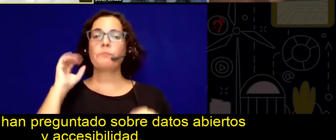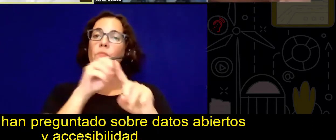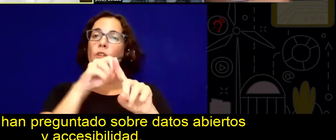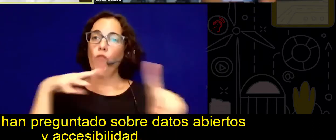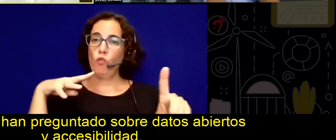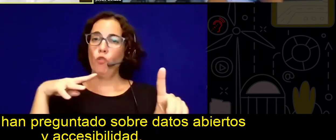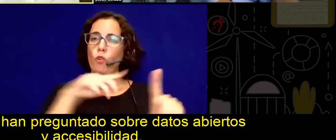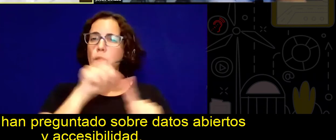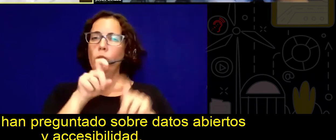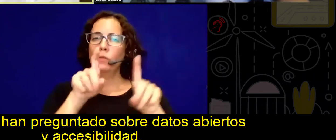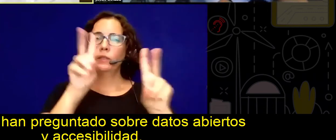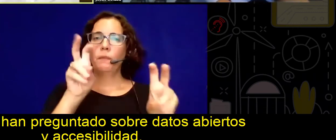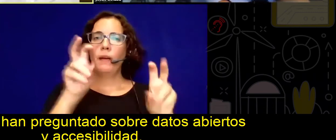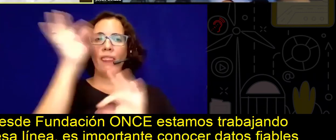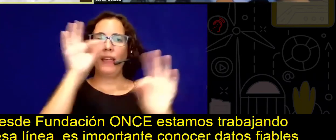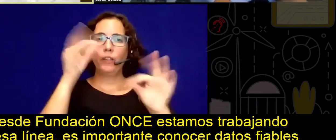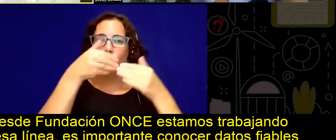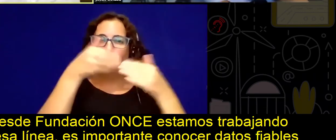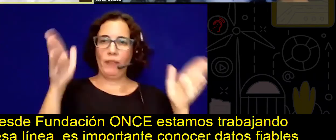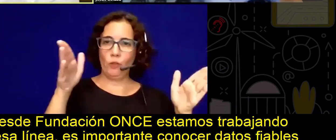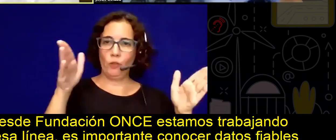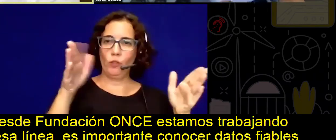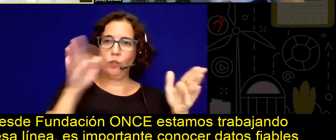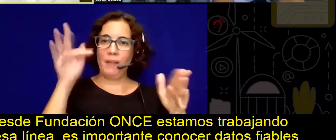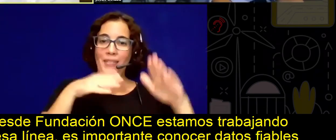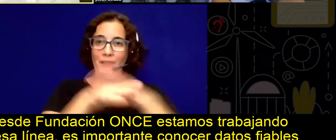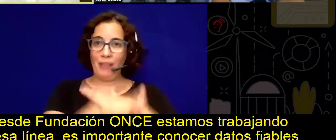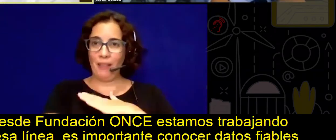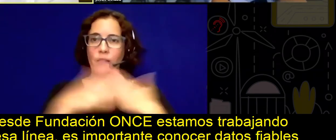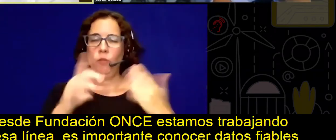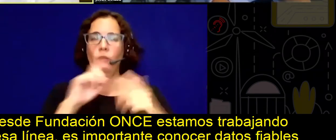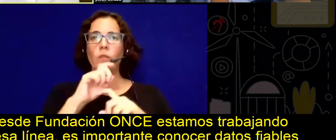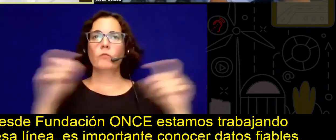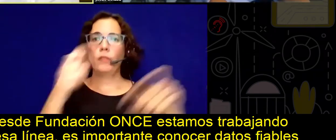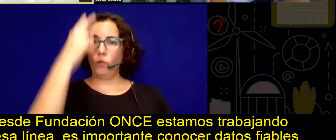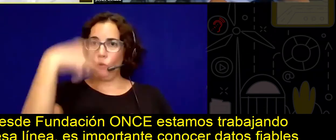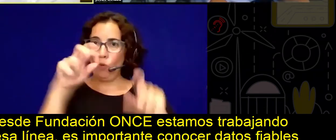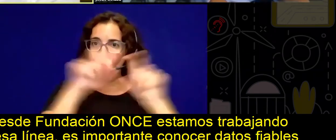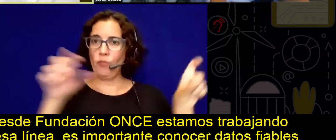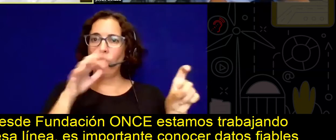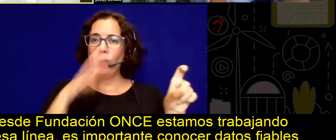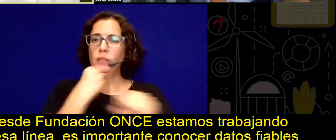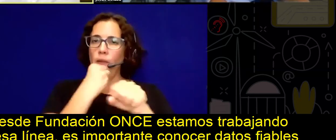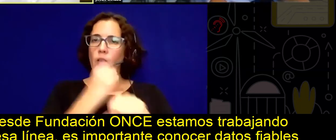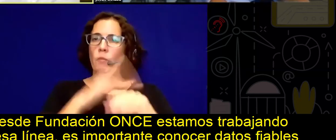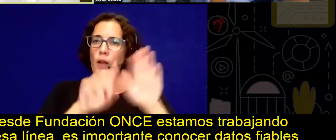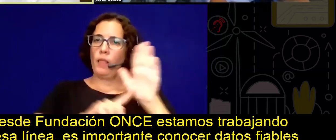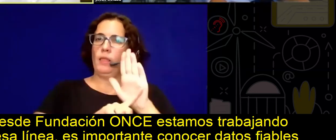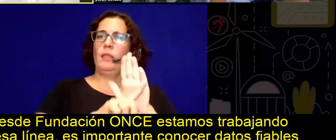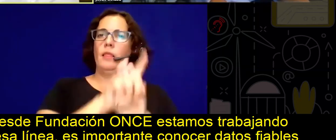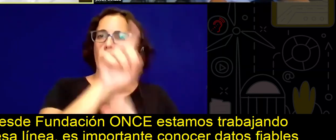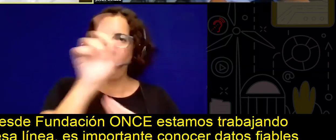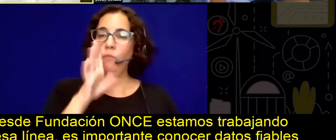abiertos y accesibilidad. Sí, comentar que desde Fundación ONCE estamos trabajando para avanzar en esa línea. Es muy importante